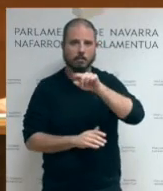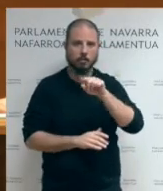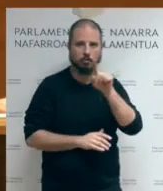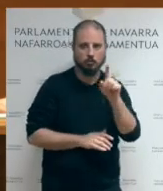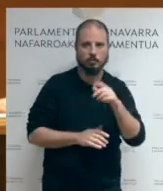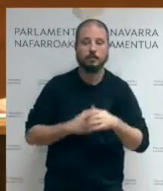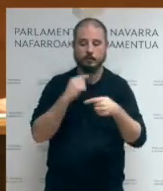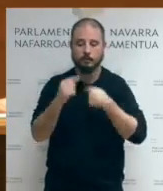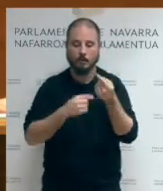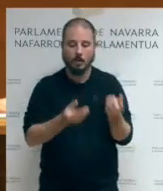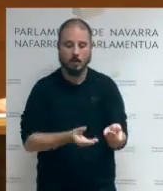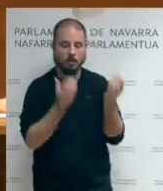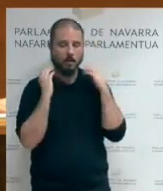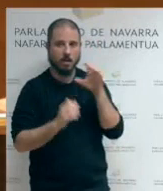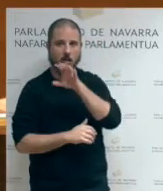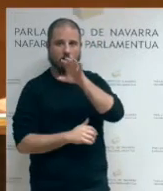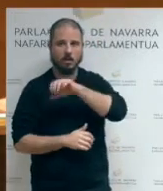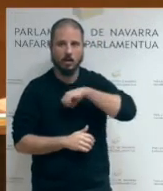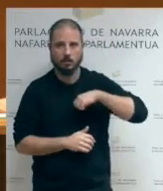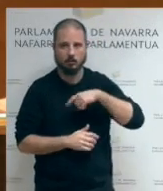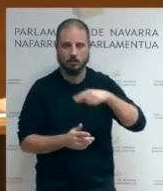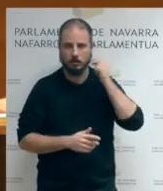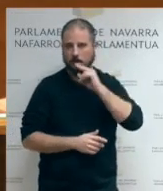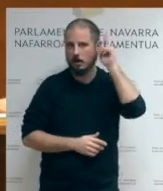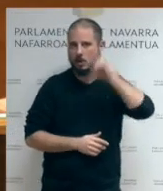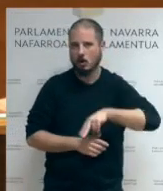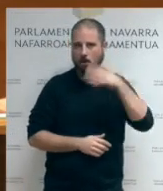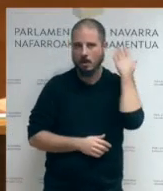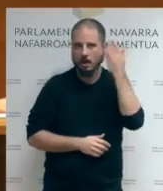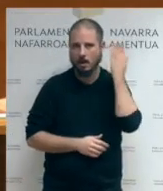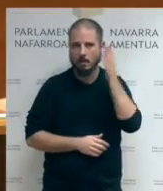están las competencias autonómicas, aquellas que se reconocen a Navarra